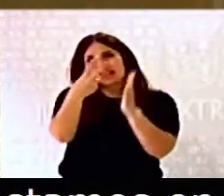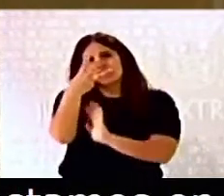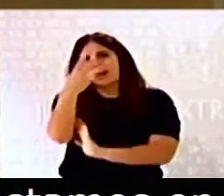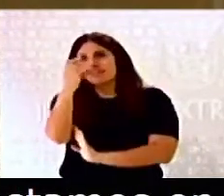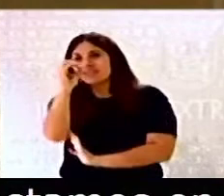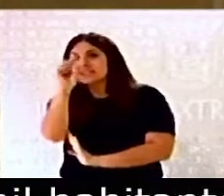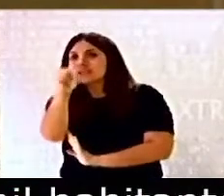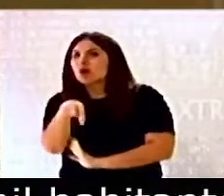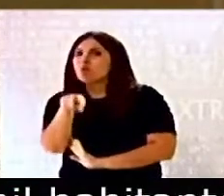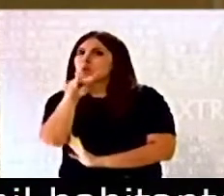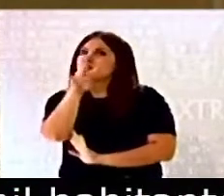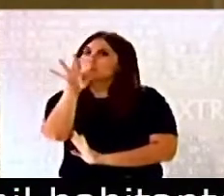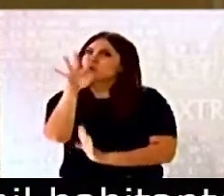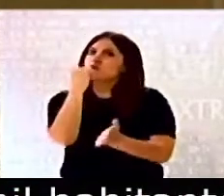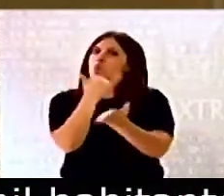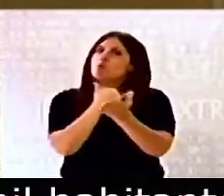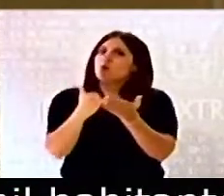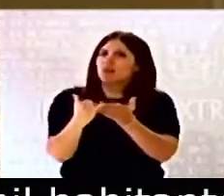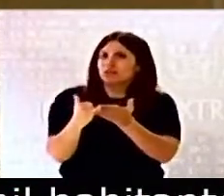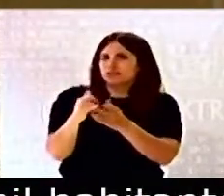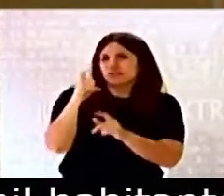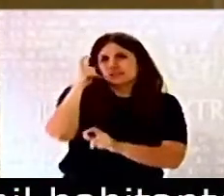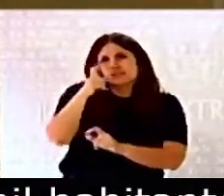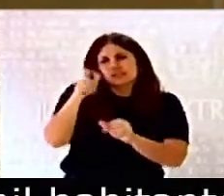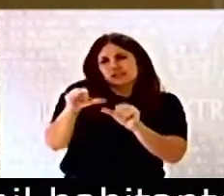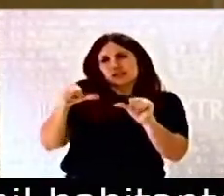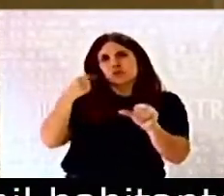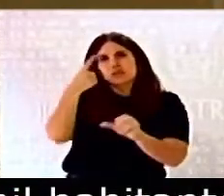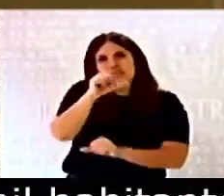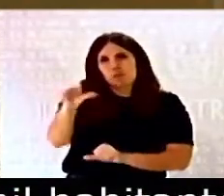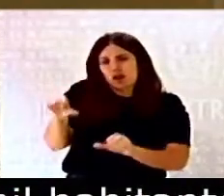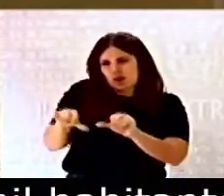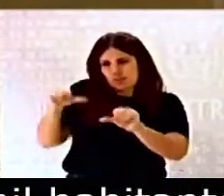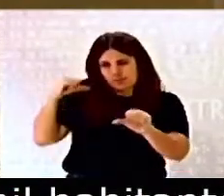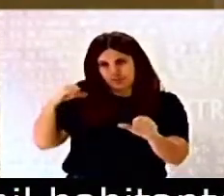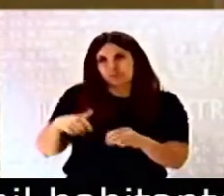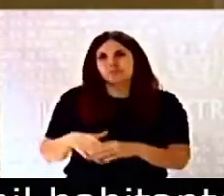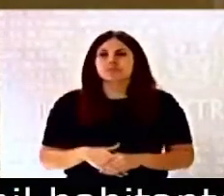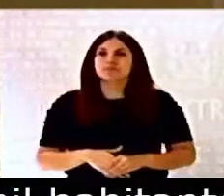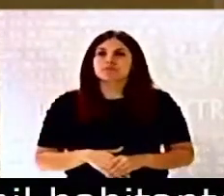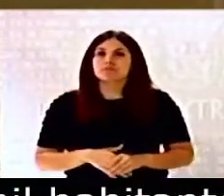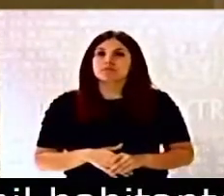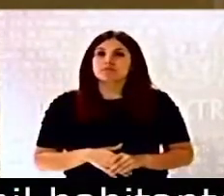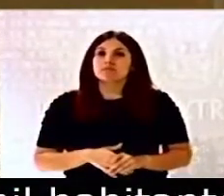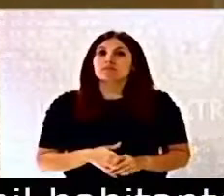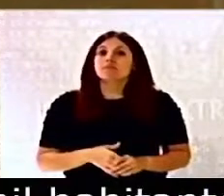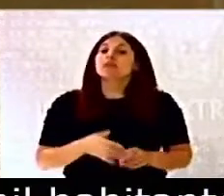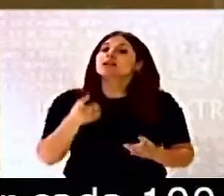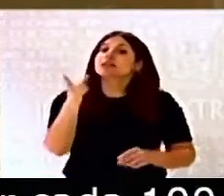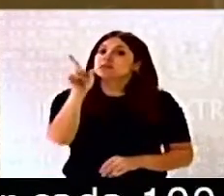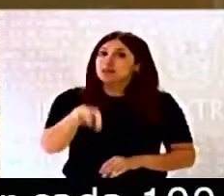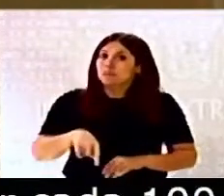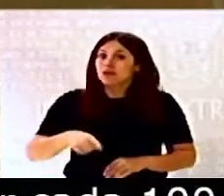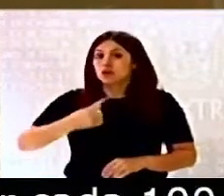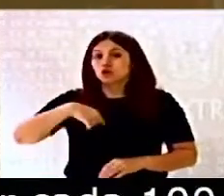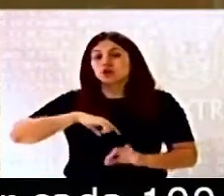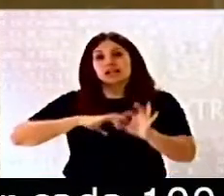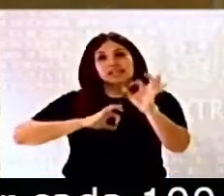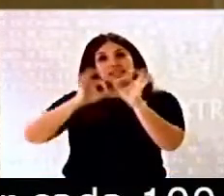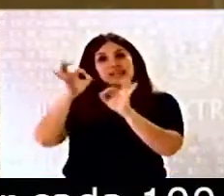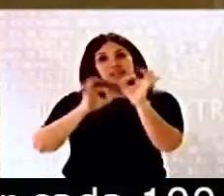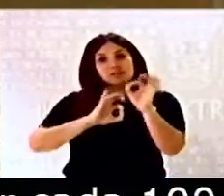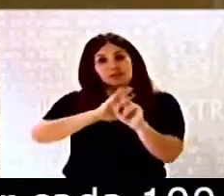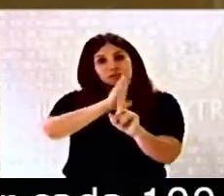2.730,24 pruebas en los últimos 7 días por cada 100.000 habitantes. Aún así, tenemos una tasa de positividad